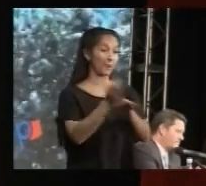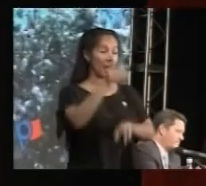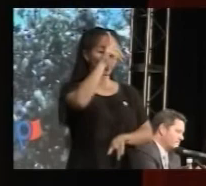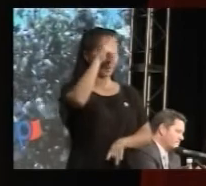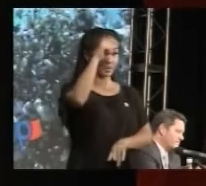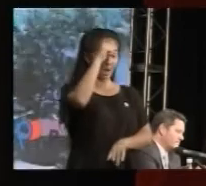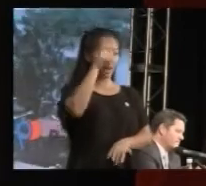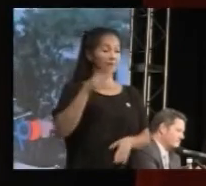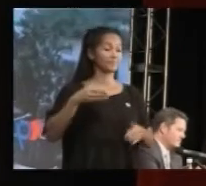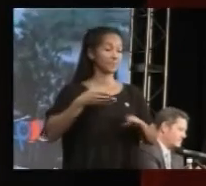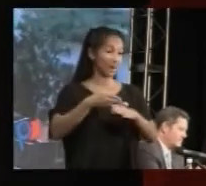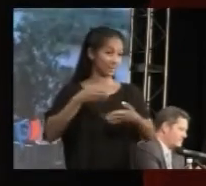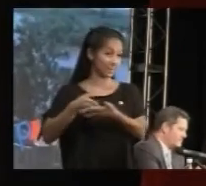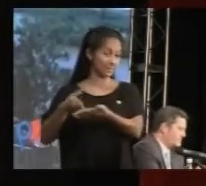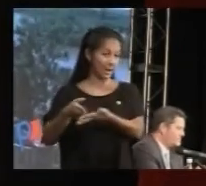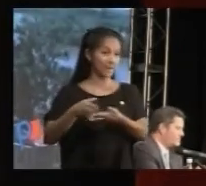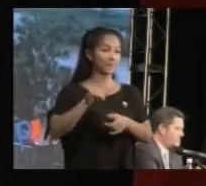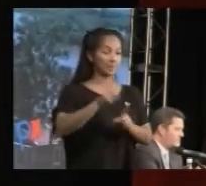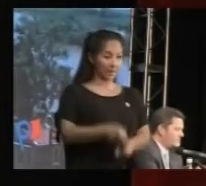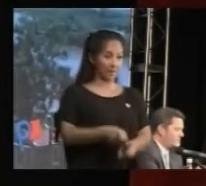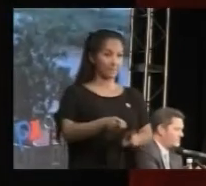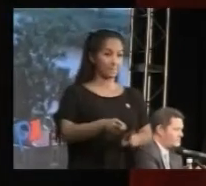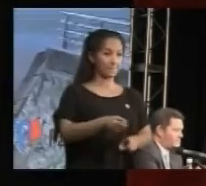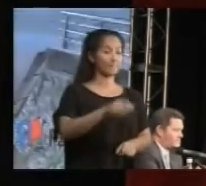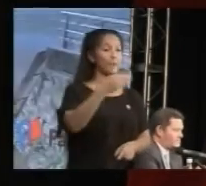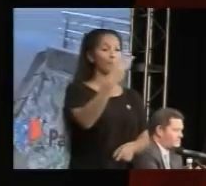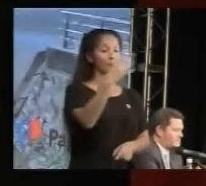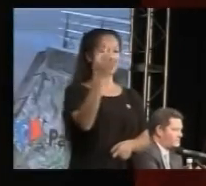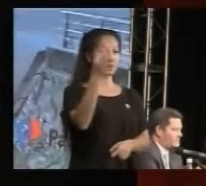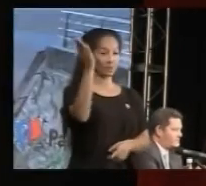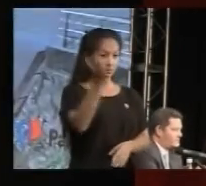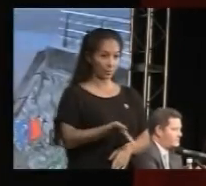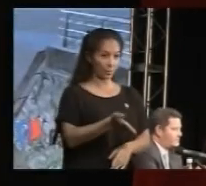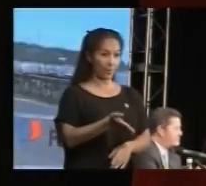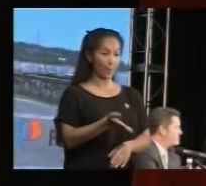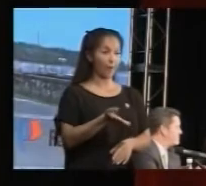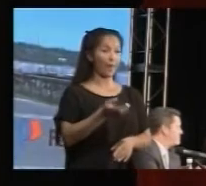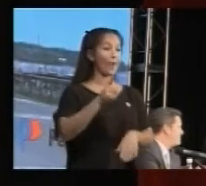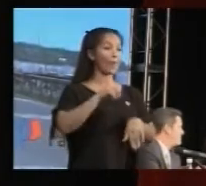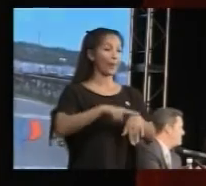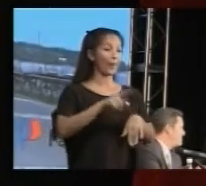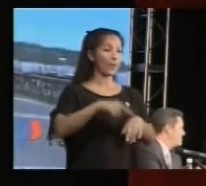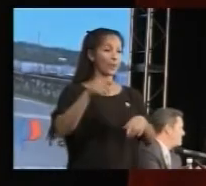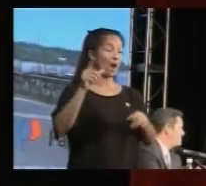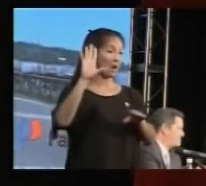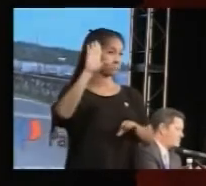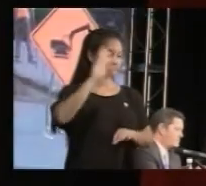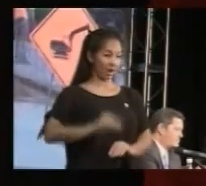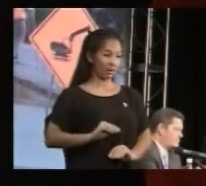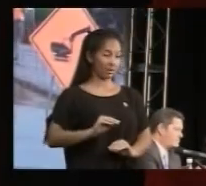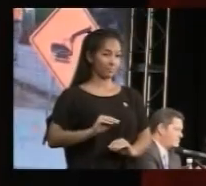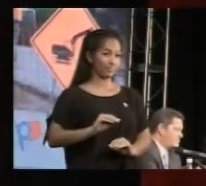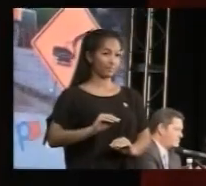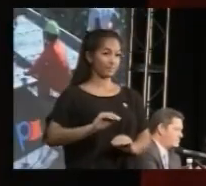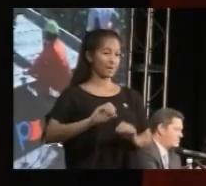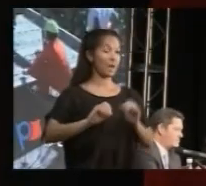universidades y la terminal. La bonificación del 20% del boleto para quien viaje en horario no pico y la creación de